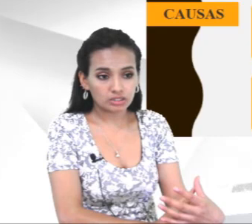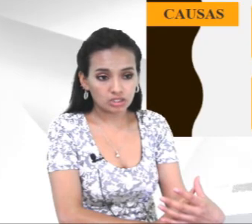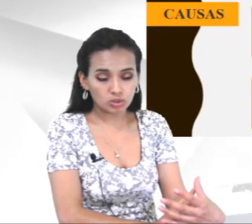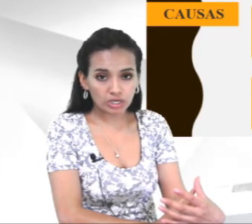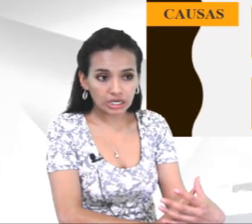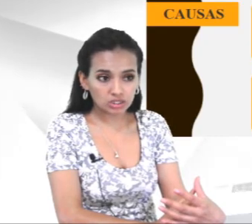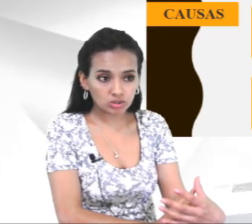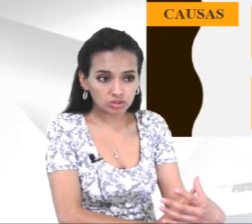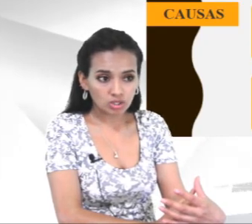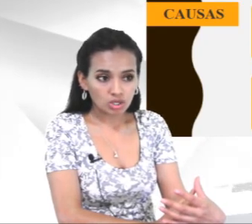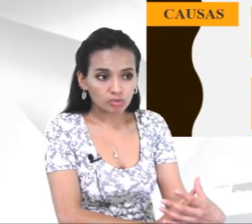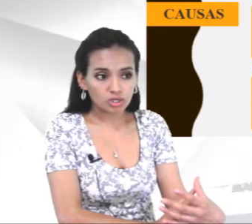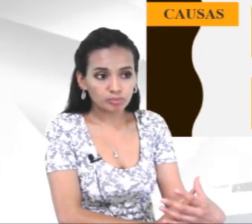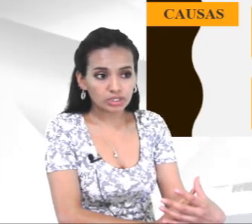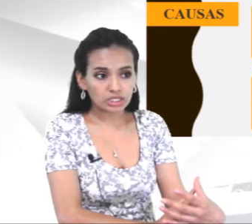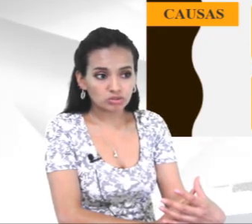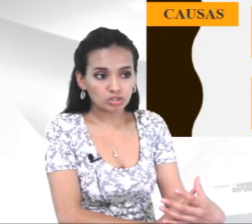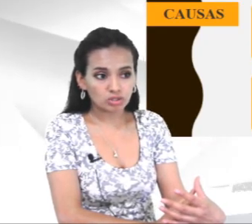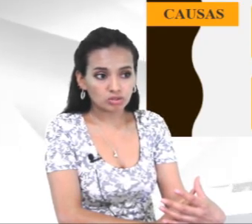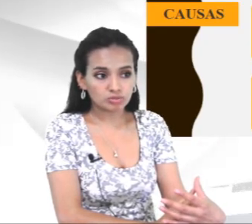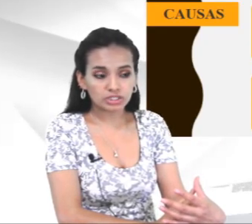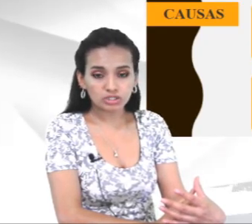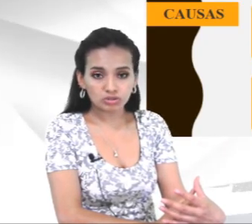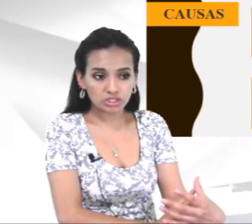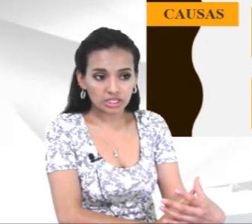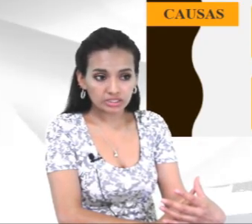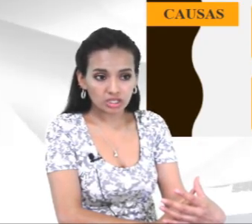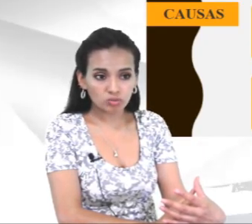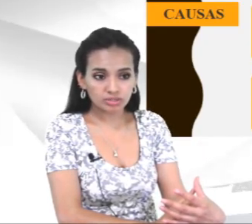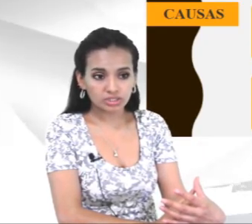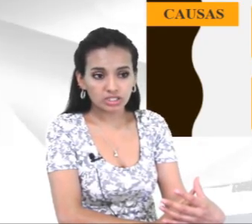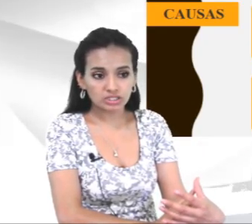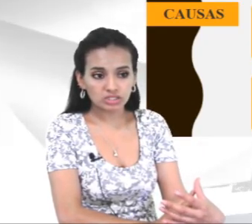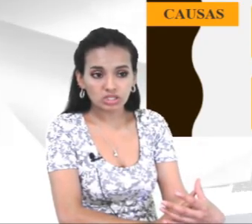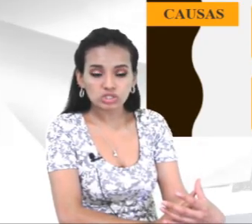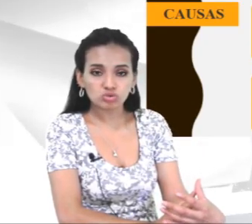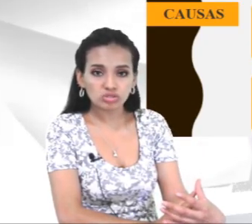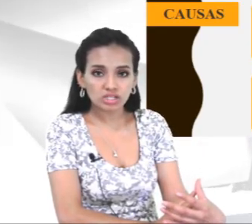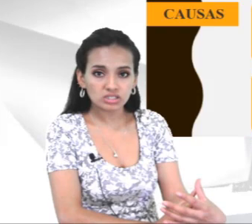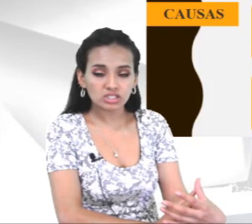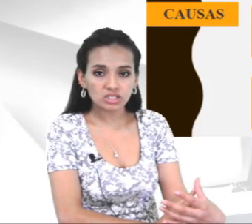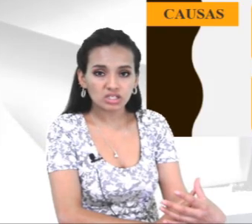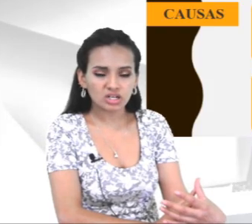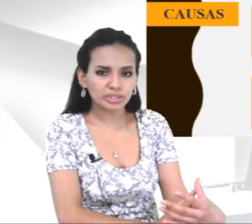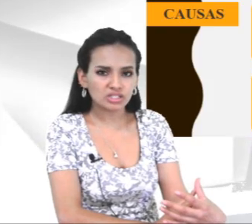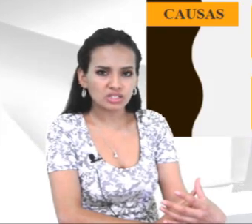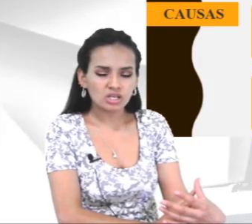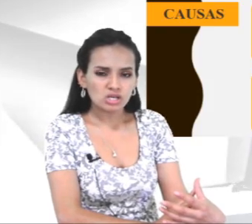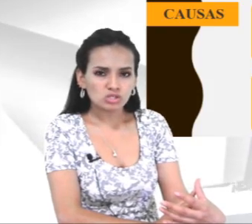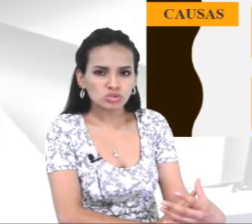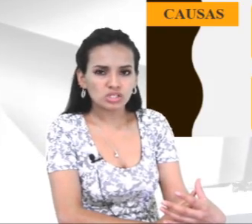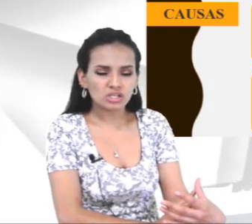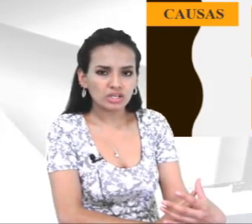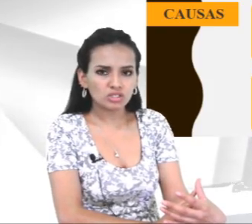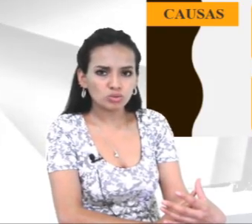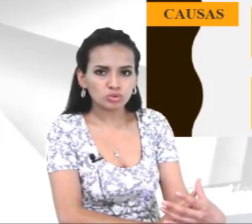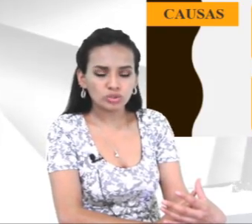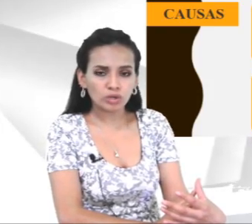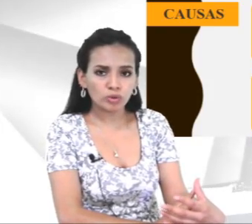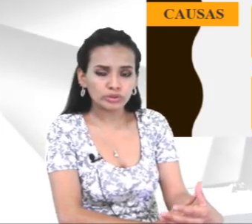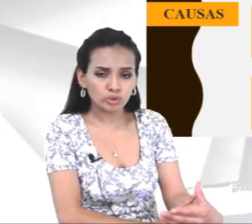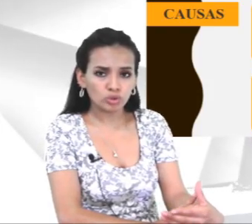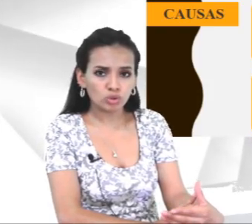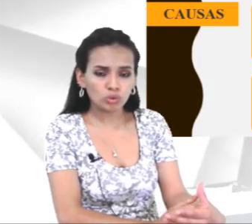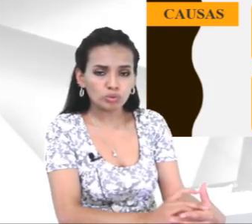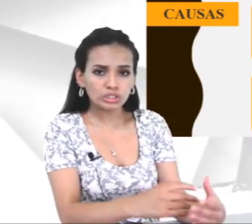contaminantes inorgánicos por ejemplo el caso de los vertidos en las aguas esas sustancias que generalmente sucede en la agricultura